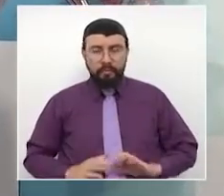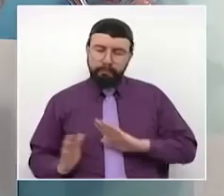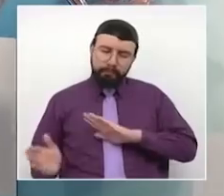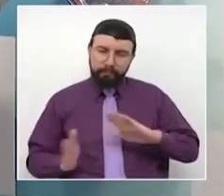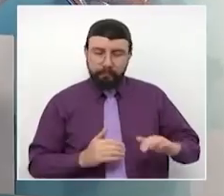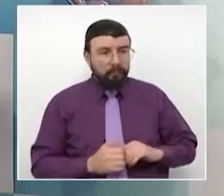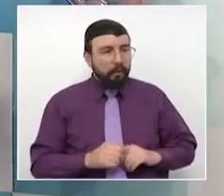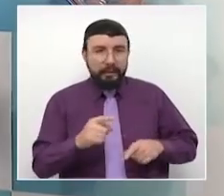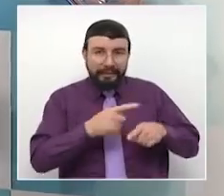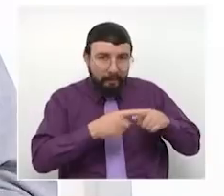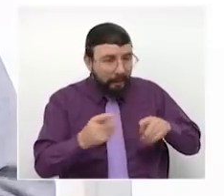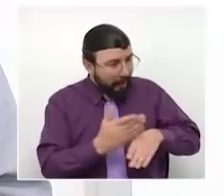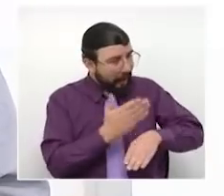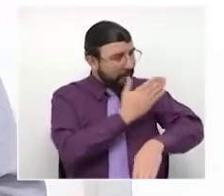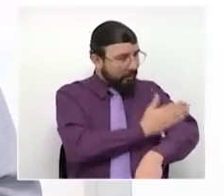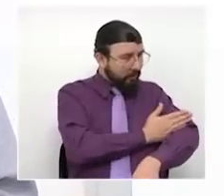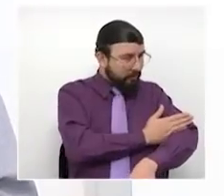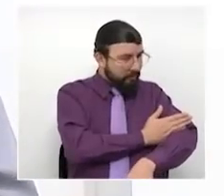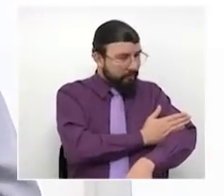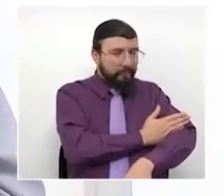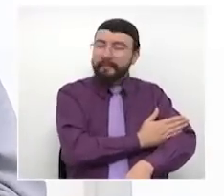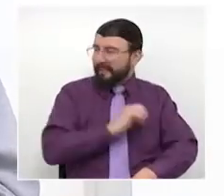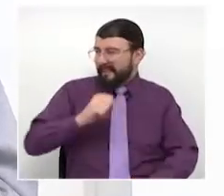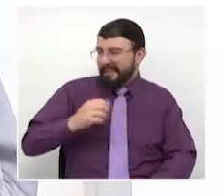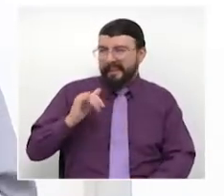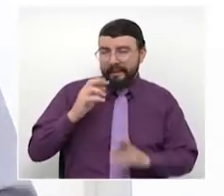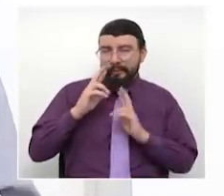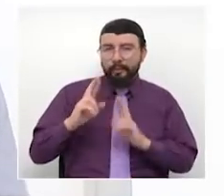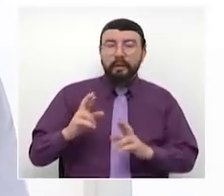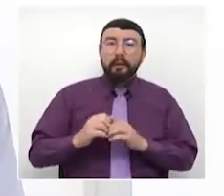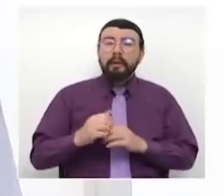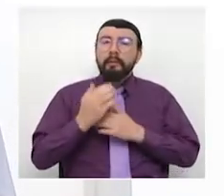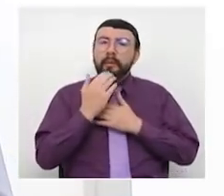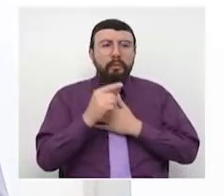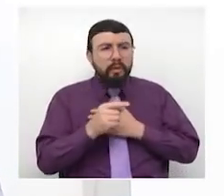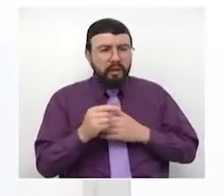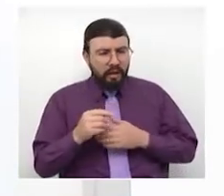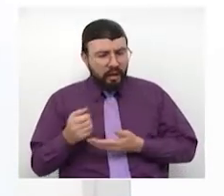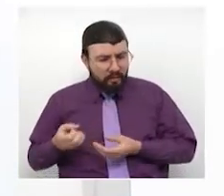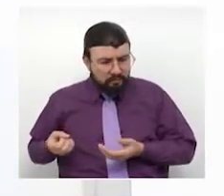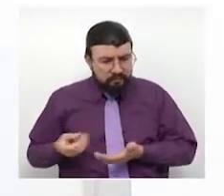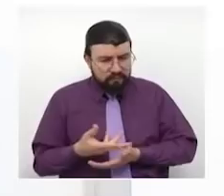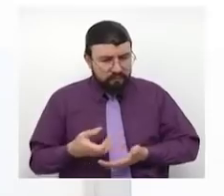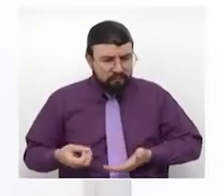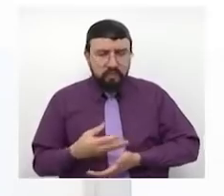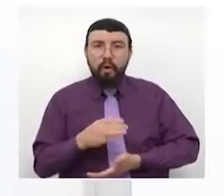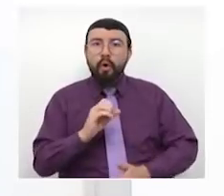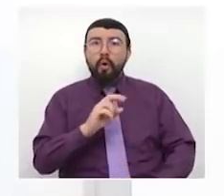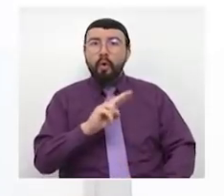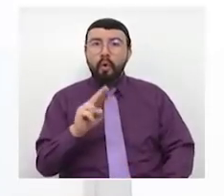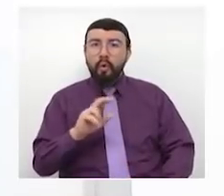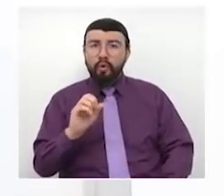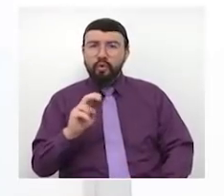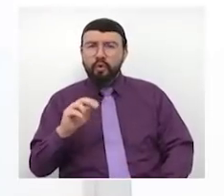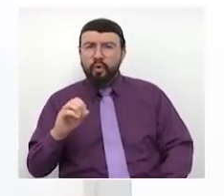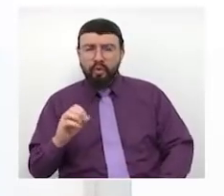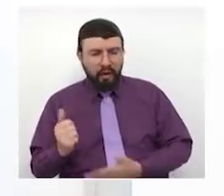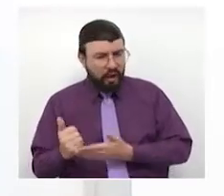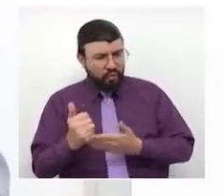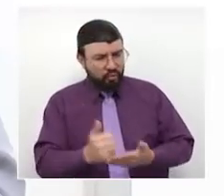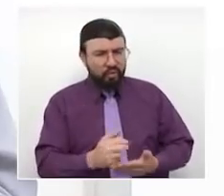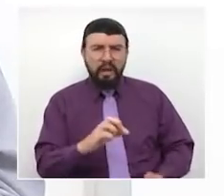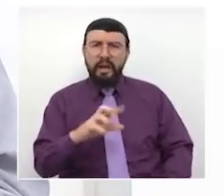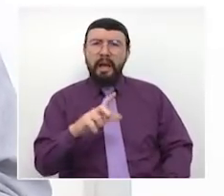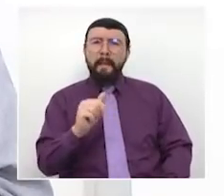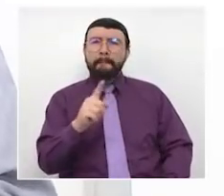Bueno, entonces, ahorita sí voy a responder la pregunta de qué efectos hace el ozono en los factores de crecimiento del plasma. Entonces, una